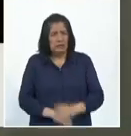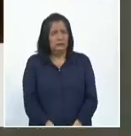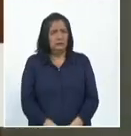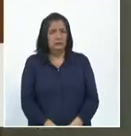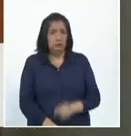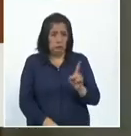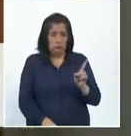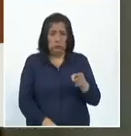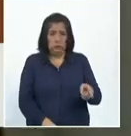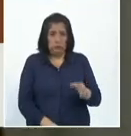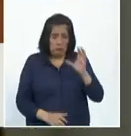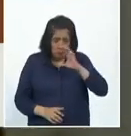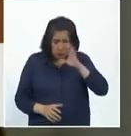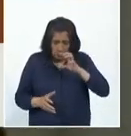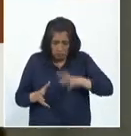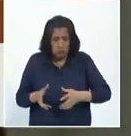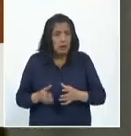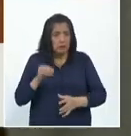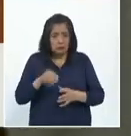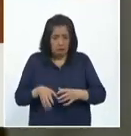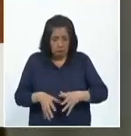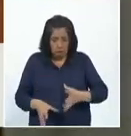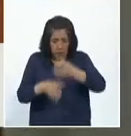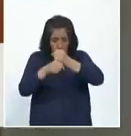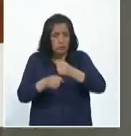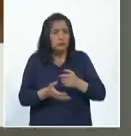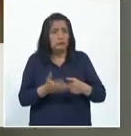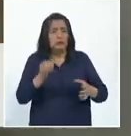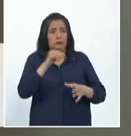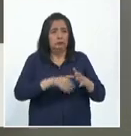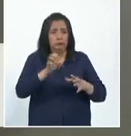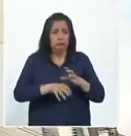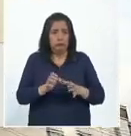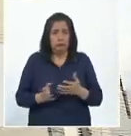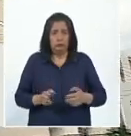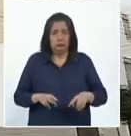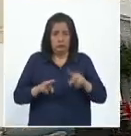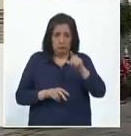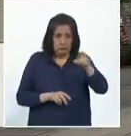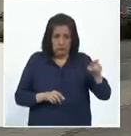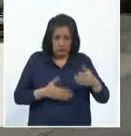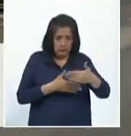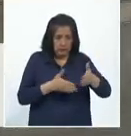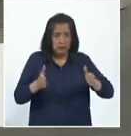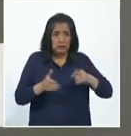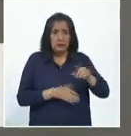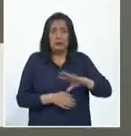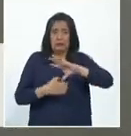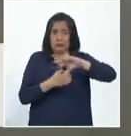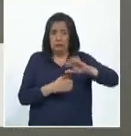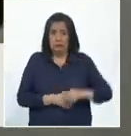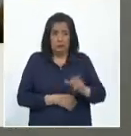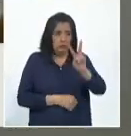Uno de los hampones busca desesperado las bolsas donde cargarán con todos los objetos de valor de este departamento ubicado en San Miguel. Eran